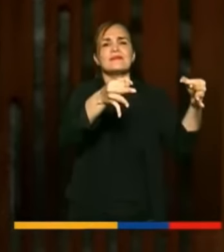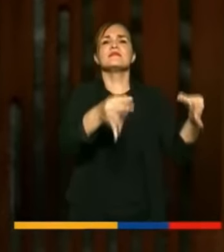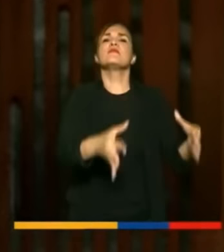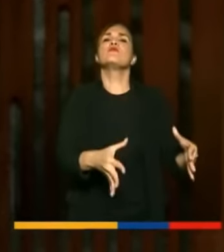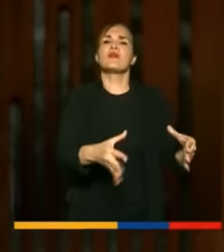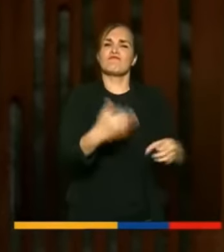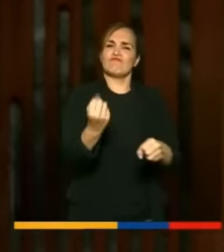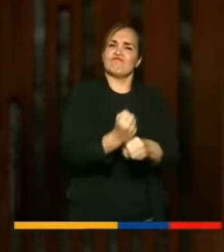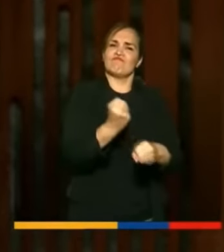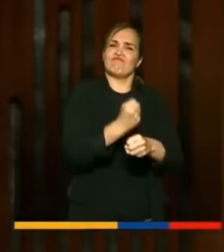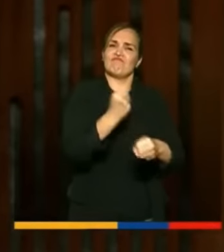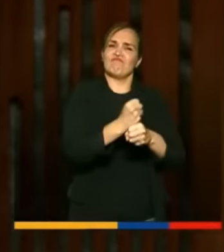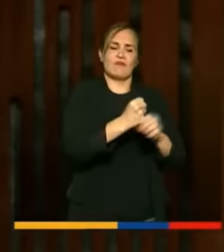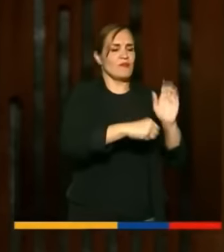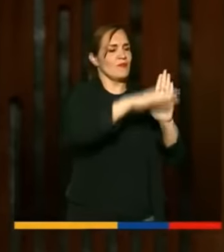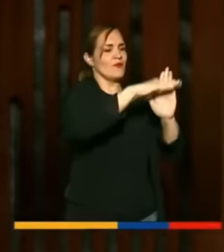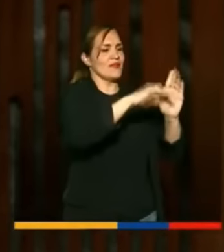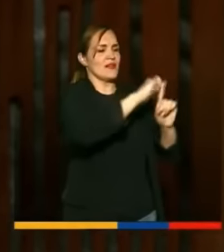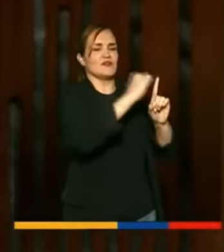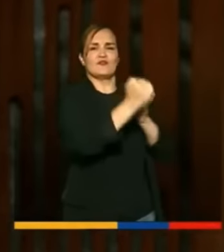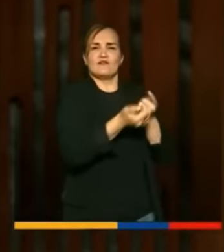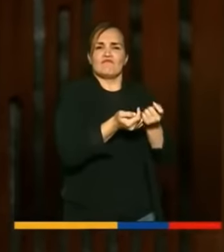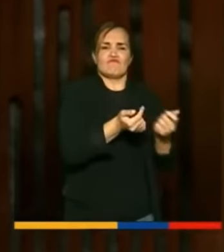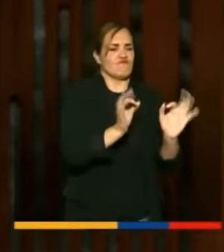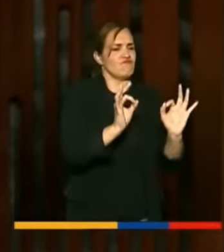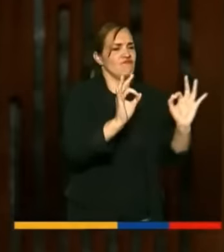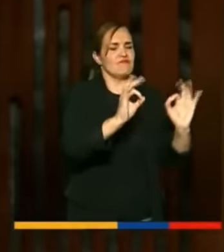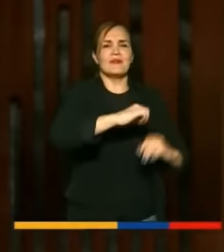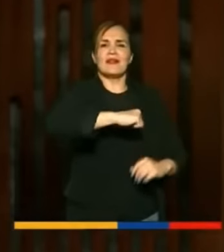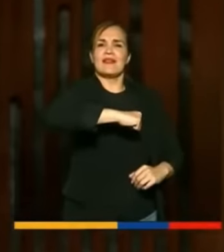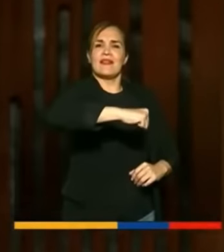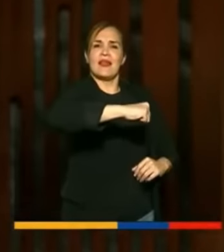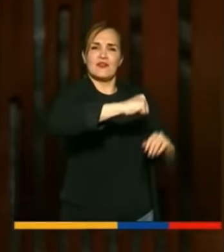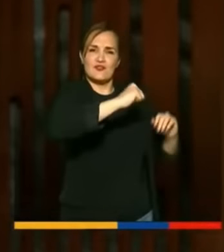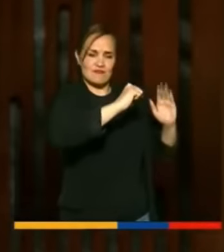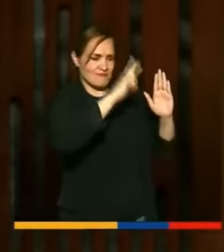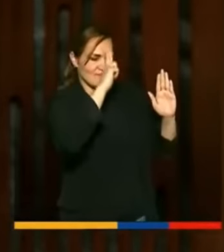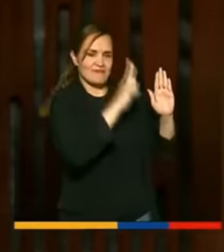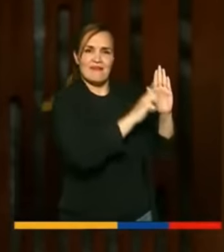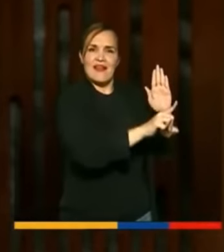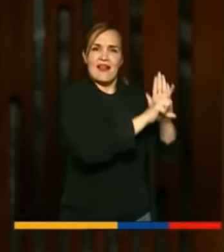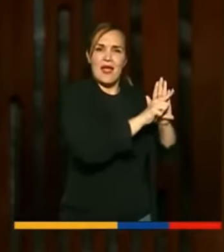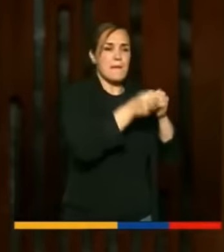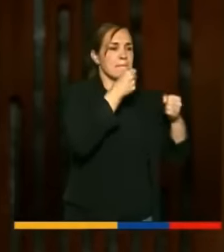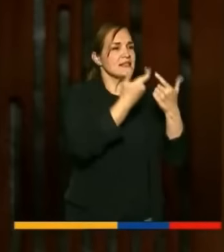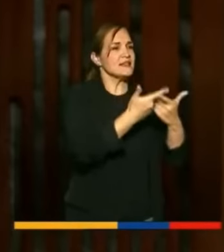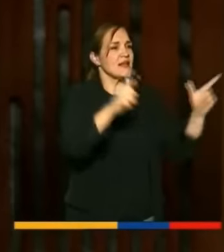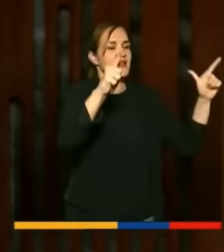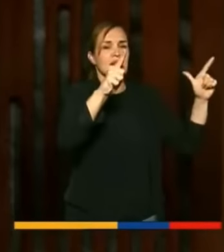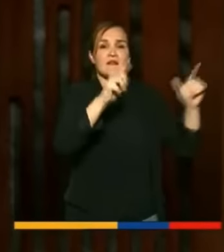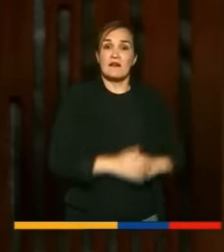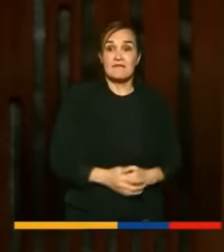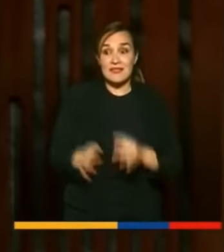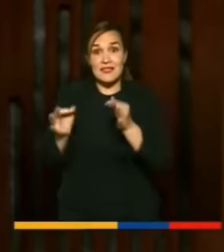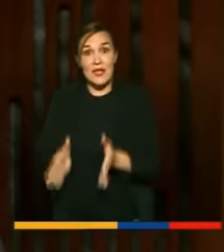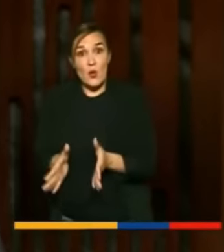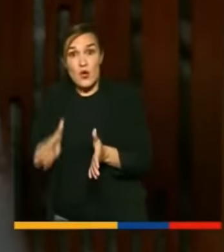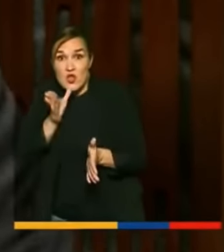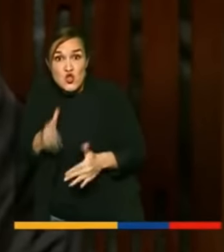con empleo, con política social, con Estado de Derecho y con prensa libre. Sin seguridad no hay